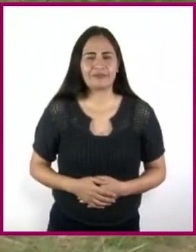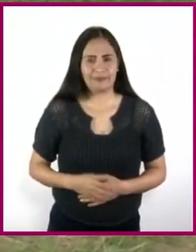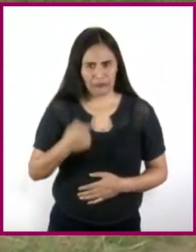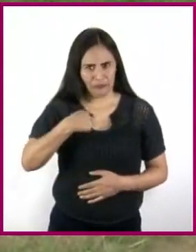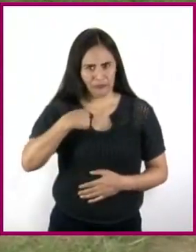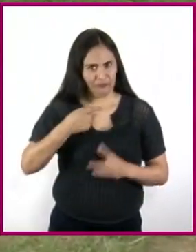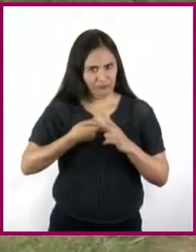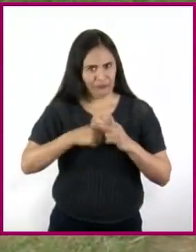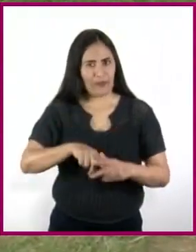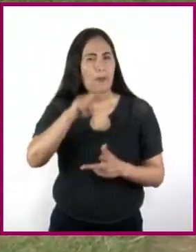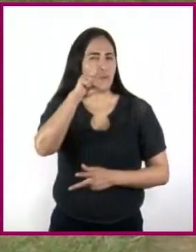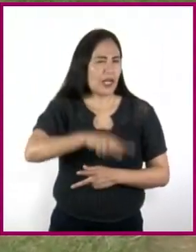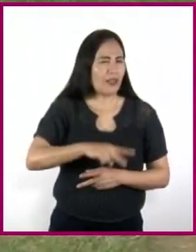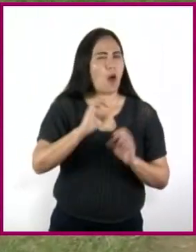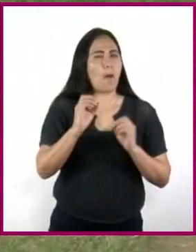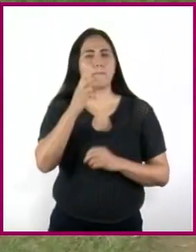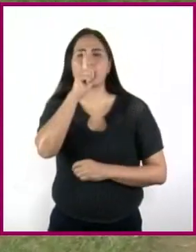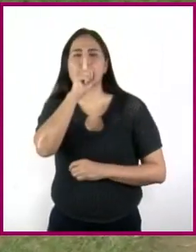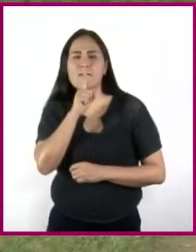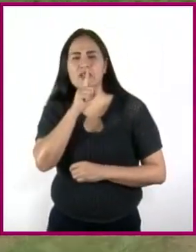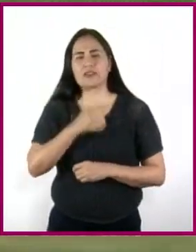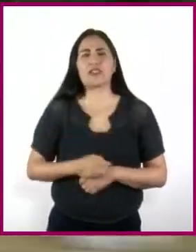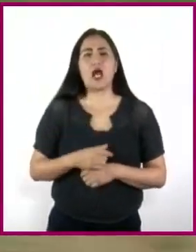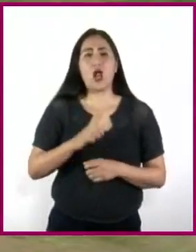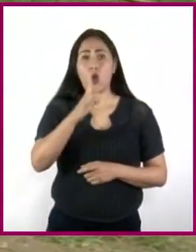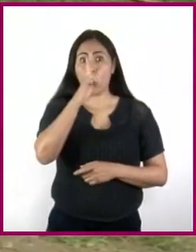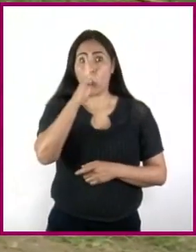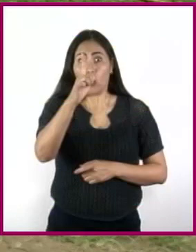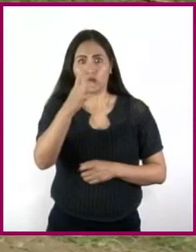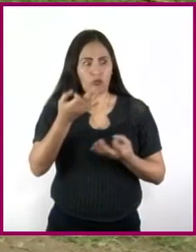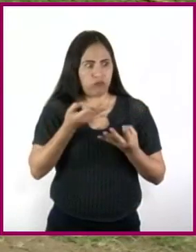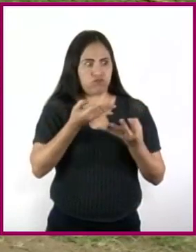Empiezo. ¿Verdad o mentira que a los mosquitos les atrae la luz?